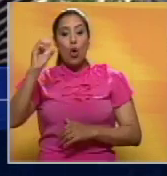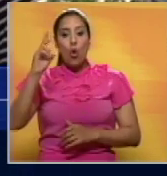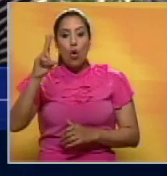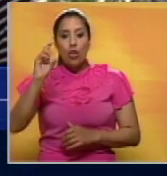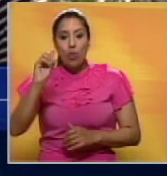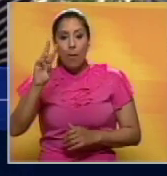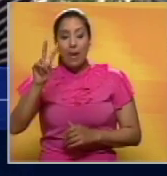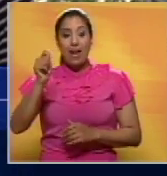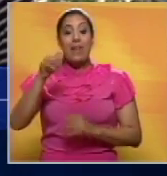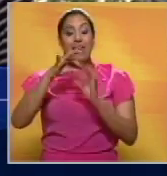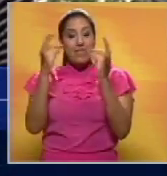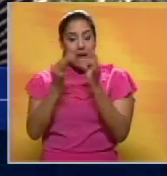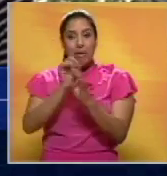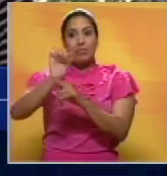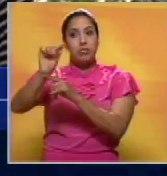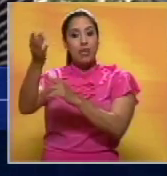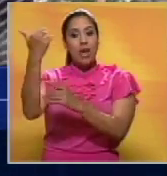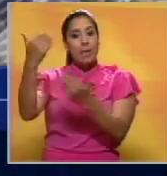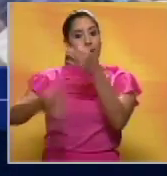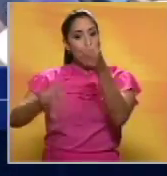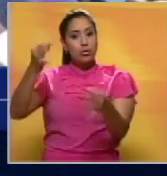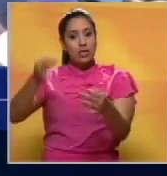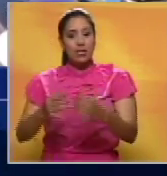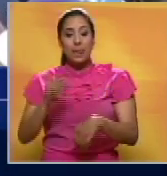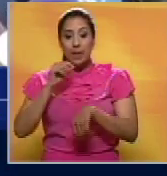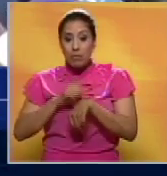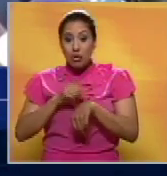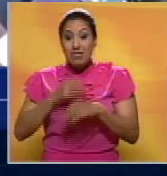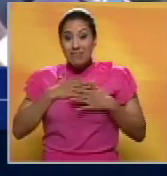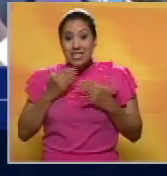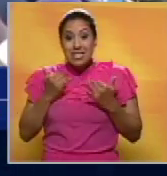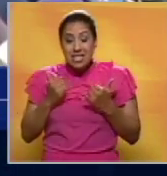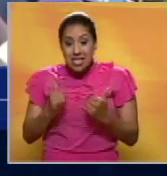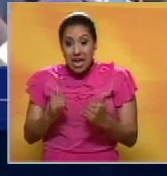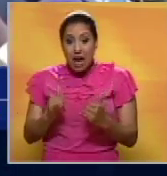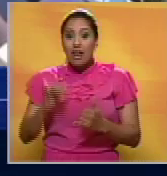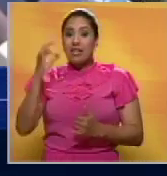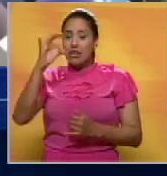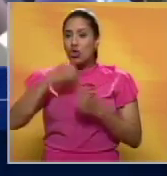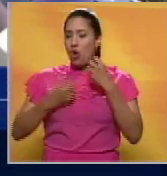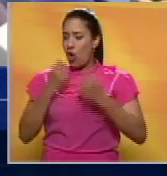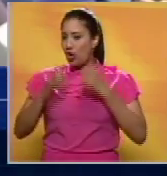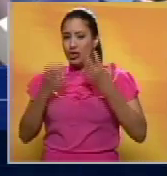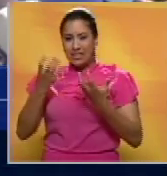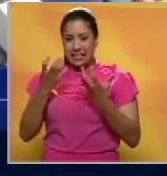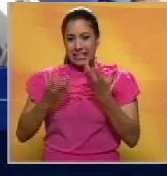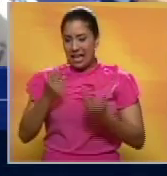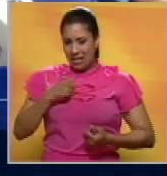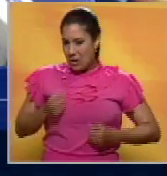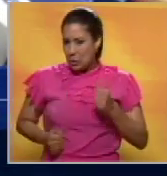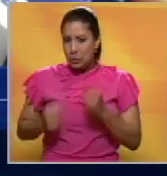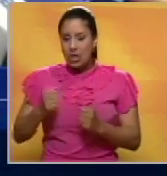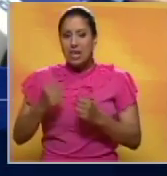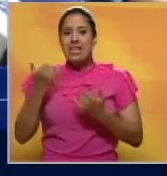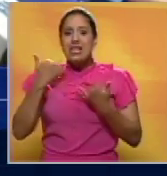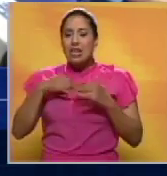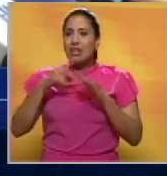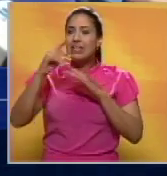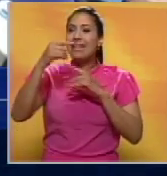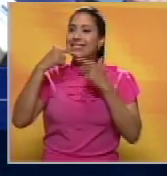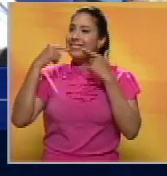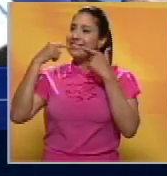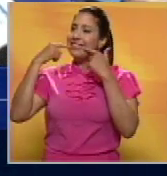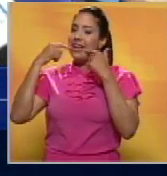Córdoba. Familiares exigen justicia. En el momento que mi hijo va a salir, yo me meto por la cocina y él salió y se sonrió